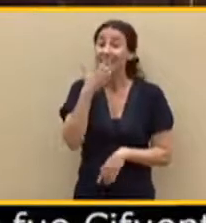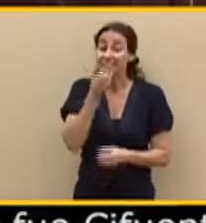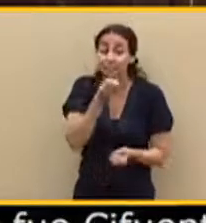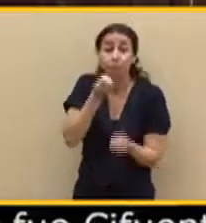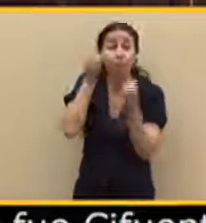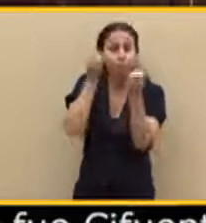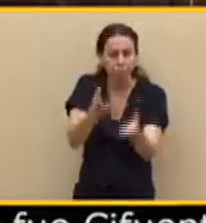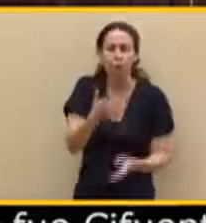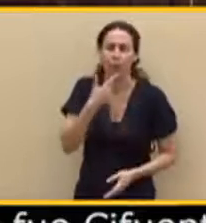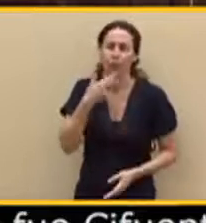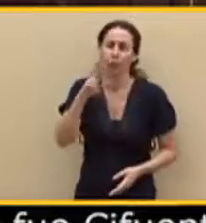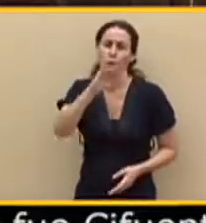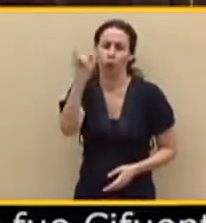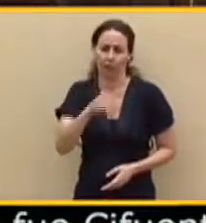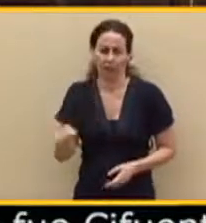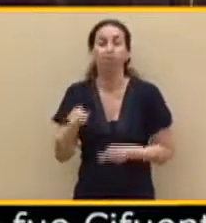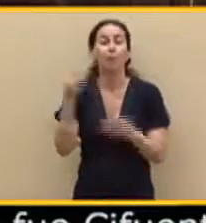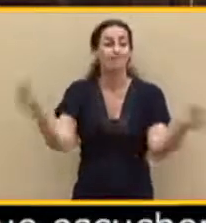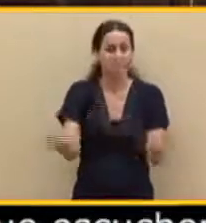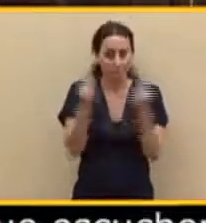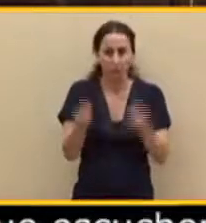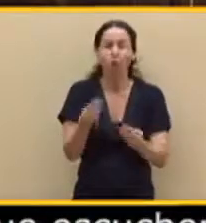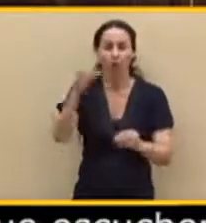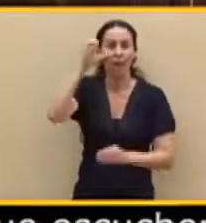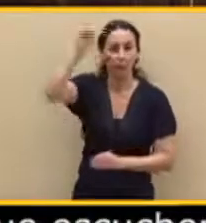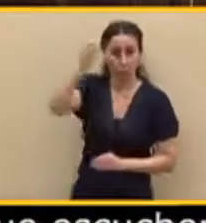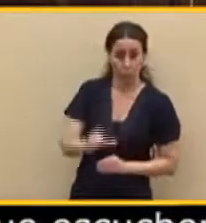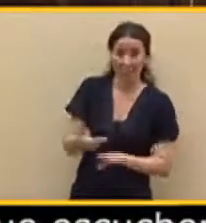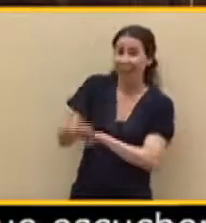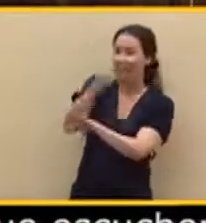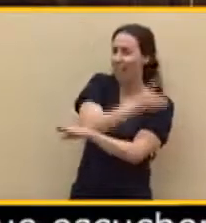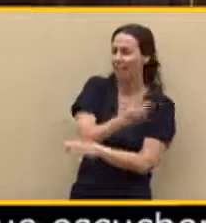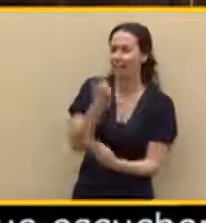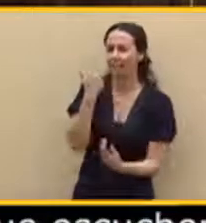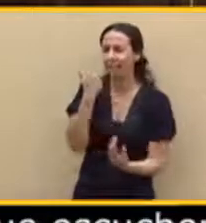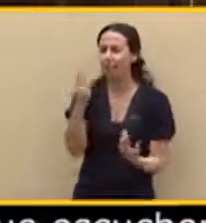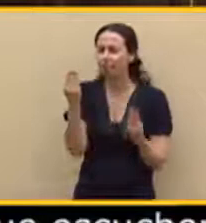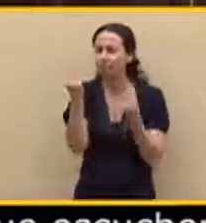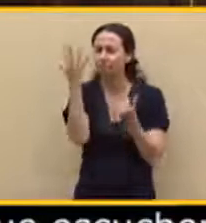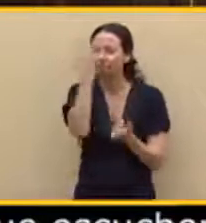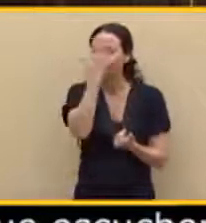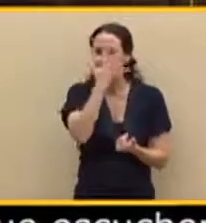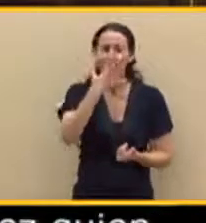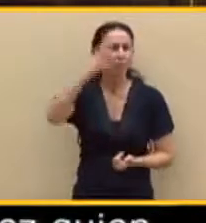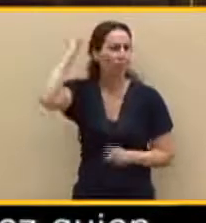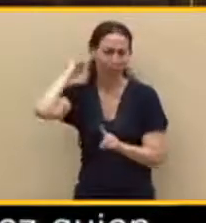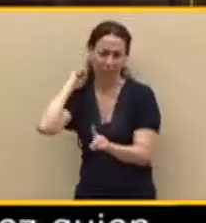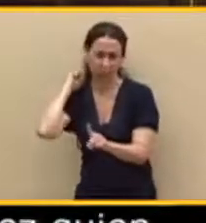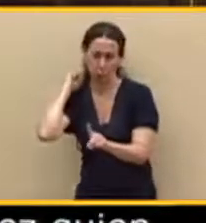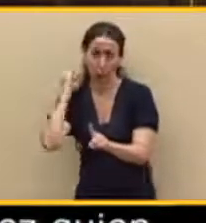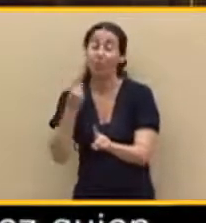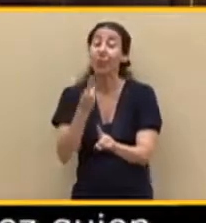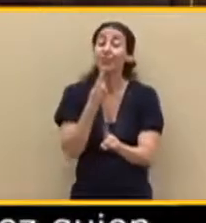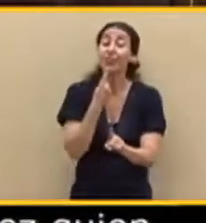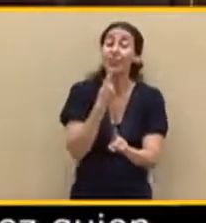diciéndole a Ignacio González quién estaba sobre la pista antes, mucho antes, que la señora Cifuentes. No dice Cifuentes, señorías, dice un tipo